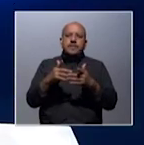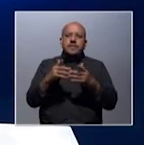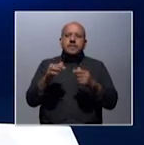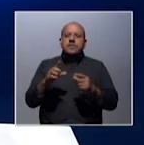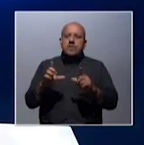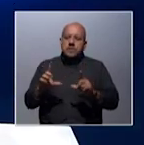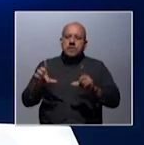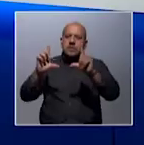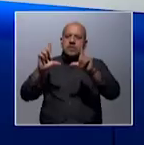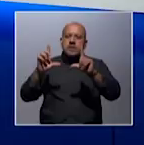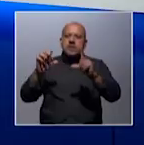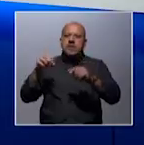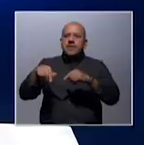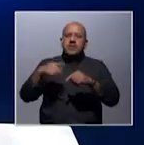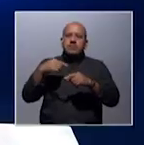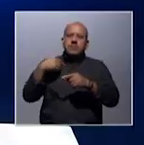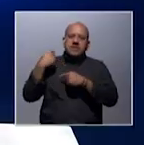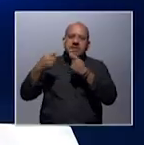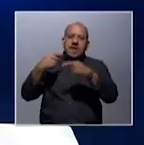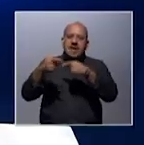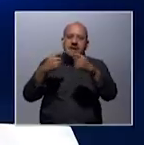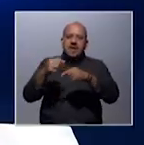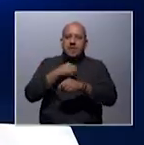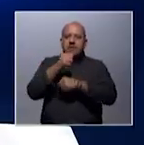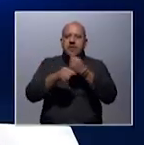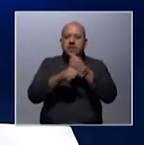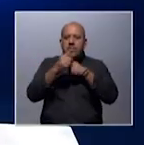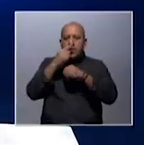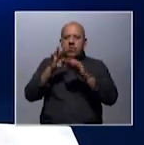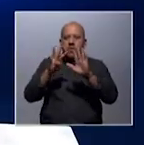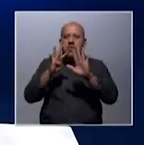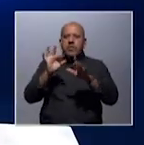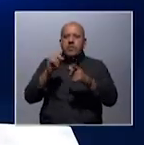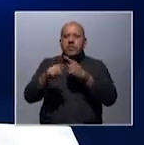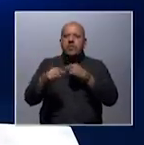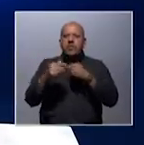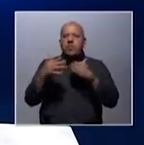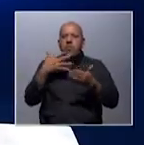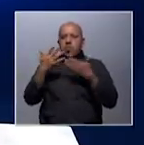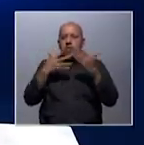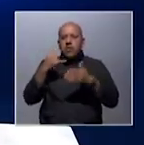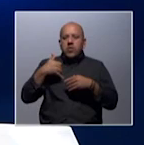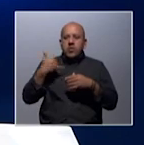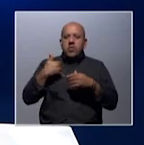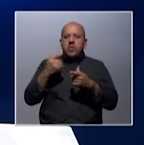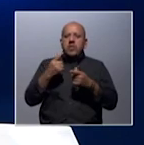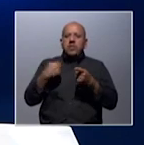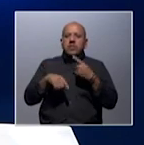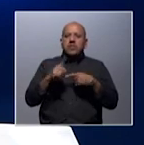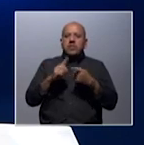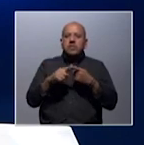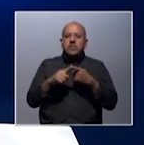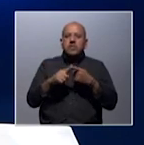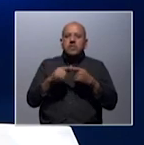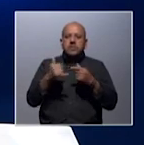los años 90. Mirá. Y en ese sentido juegan a eso que ellos saben hacer muy bien como murga joven, pero se posicionan desde un punto de